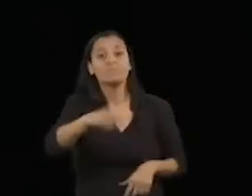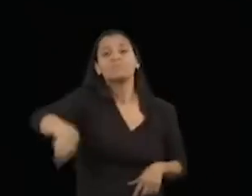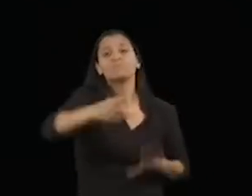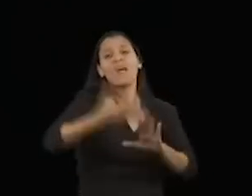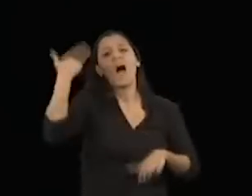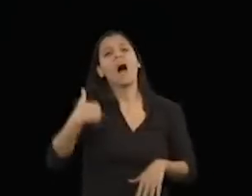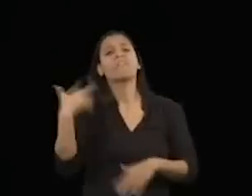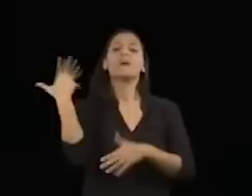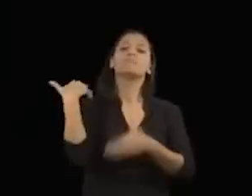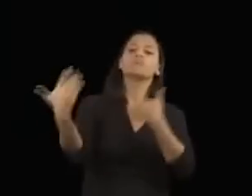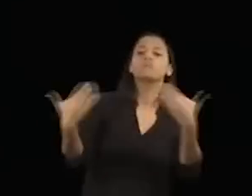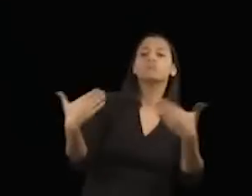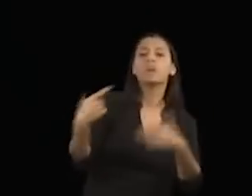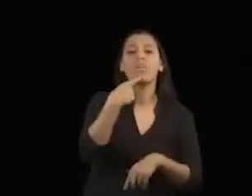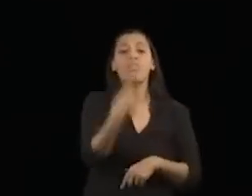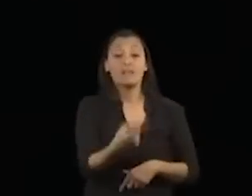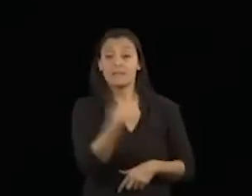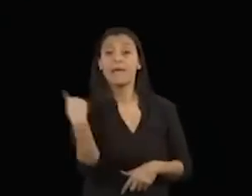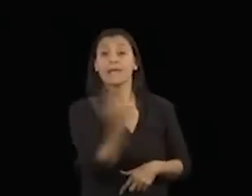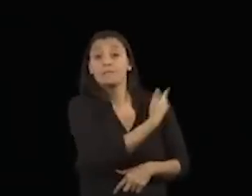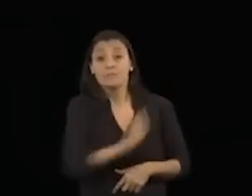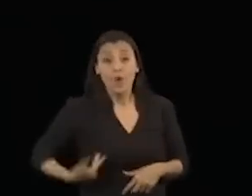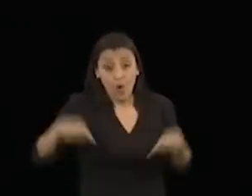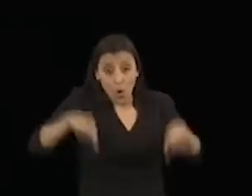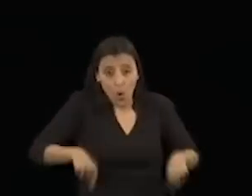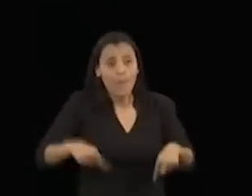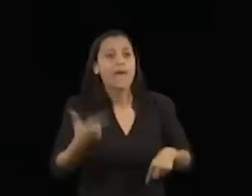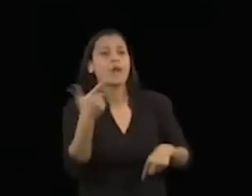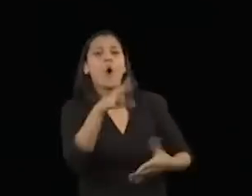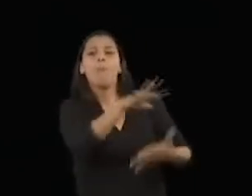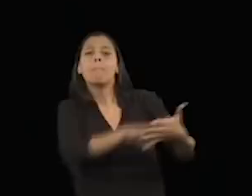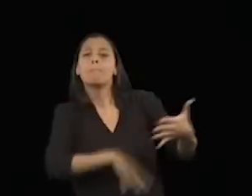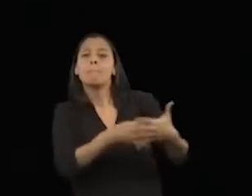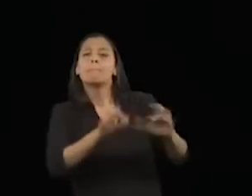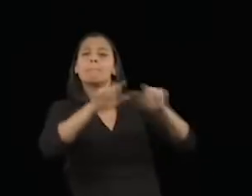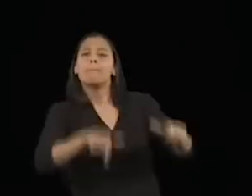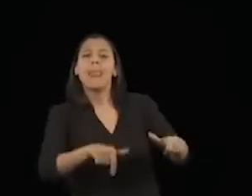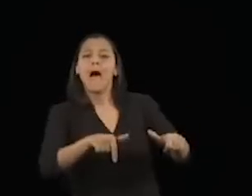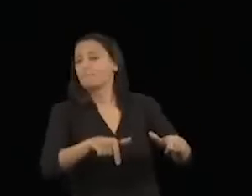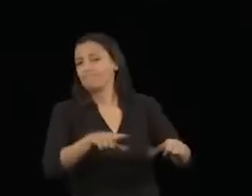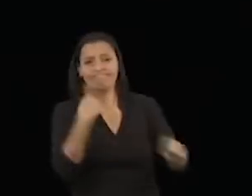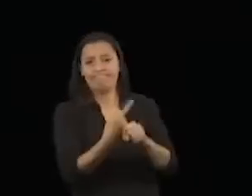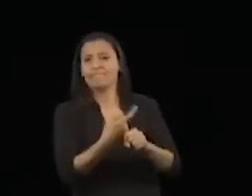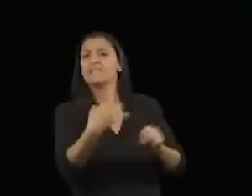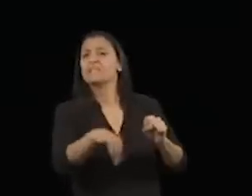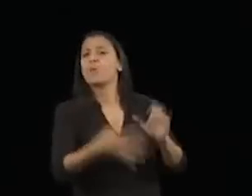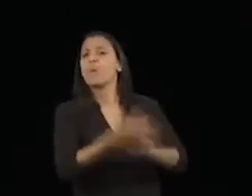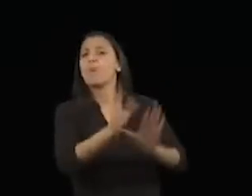nosotros teníamos un programa que no era consistente y un montón de cosas que decían,